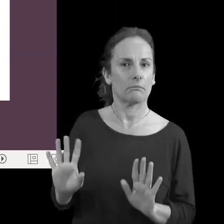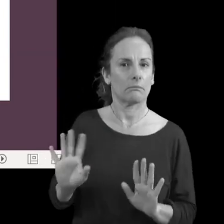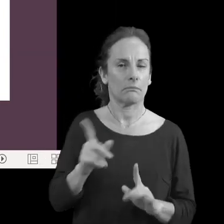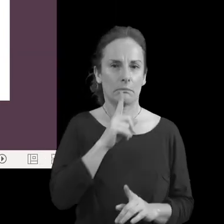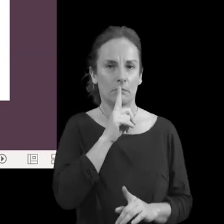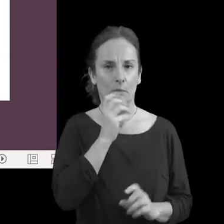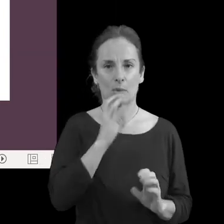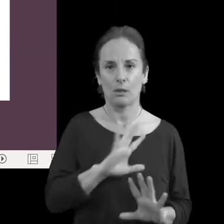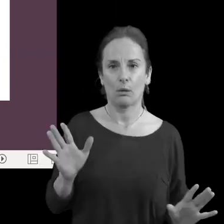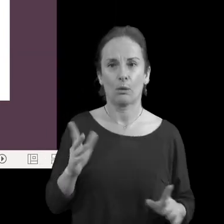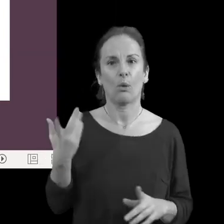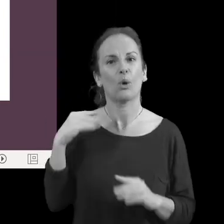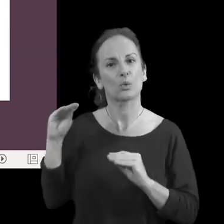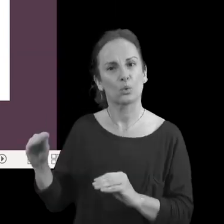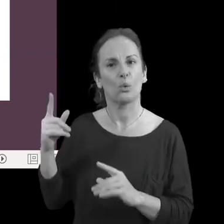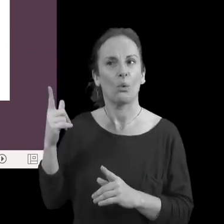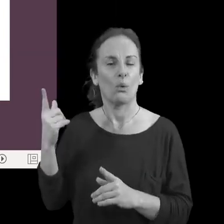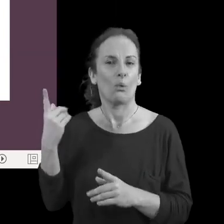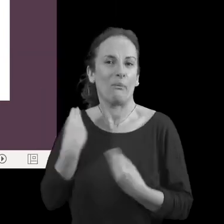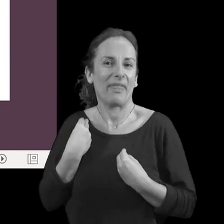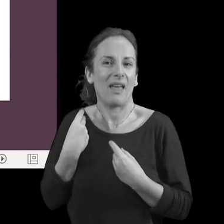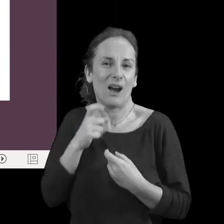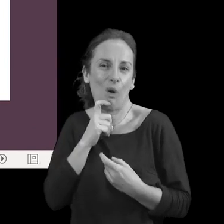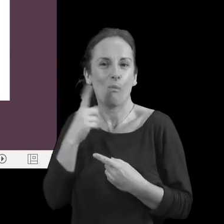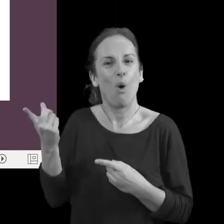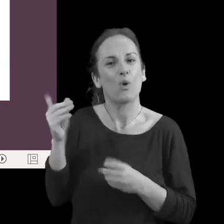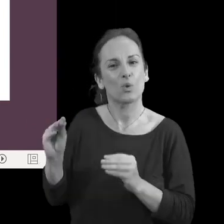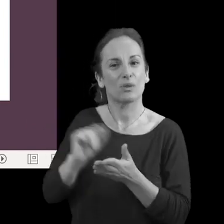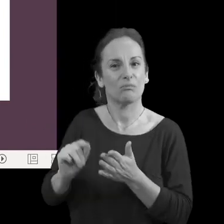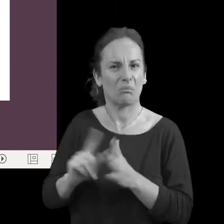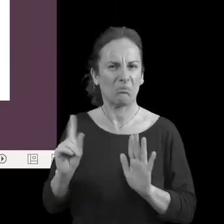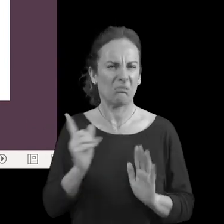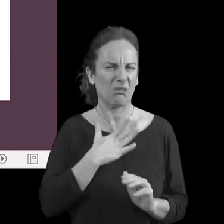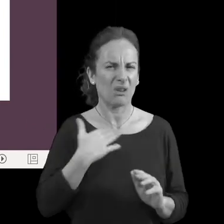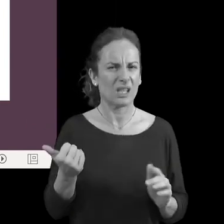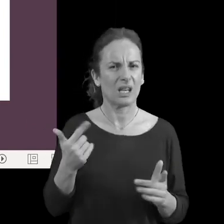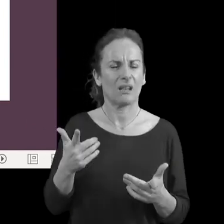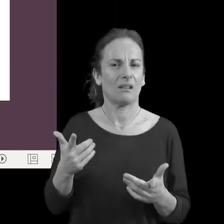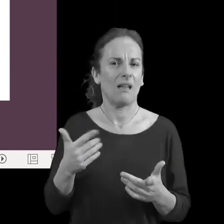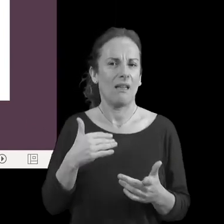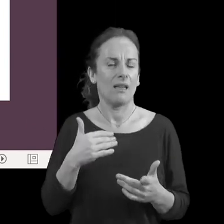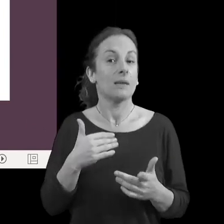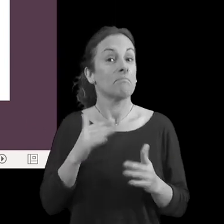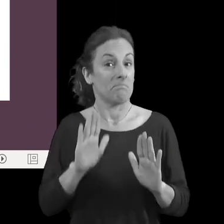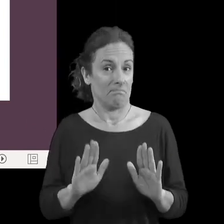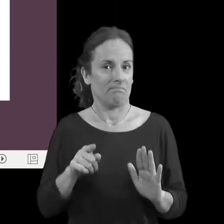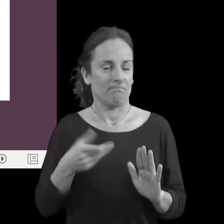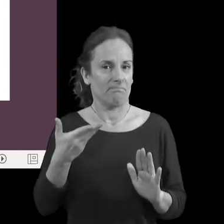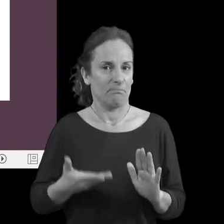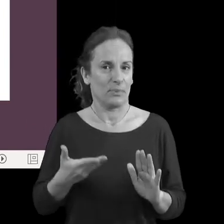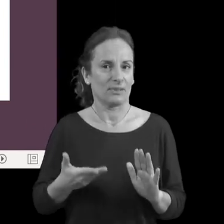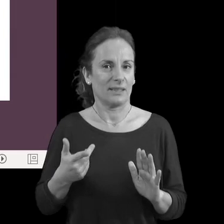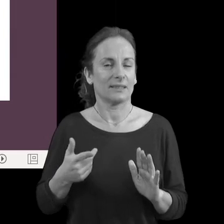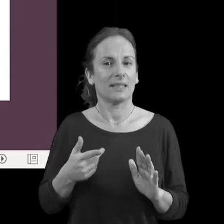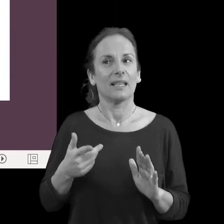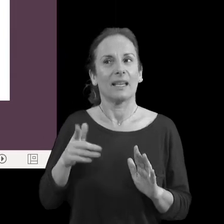lo que escribieron, etcétera. Entonces, en este sentido, estar en el armario, fijaos, no es solamente, como dice Kosofsky-Sedgwick, una cuestión de decisión personal